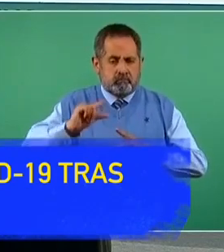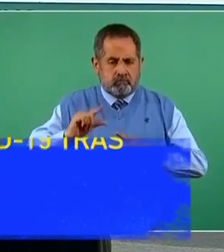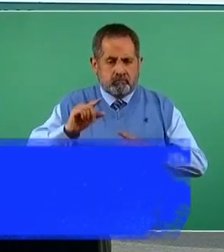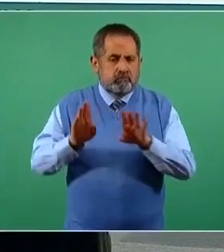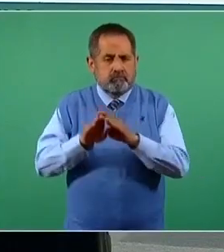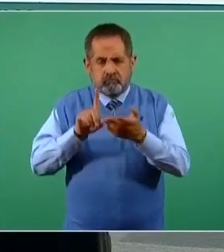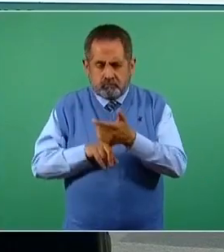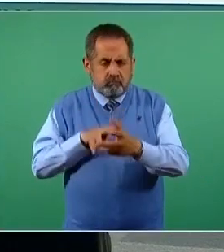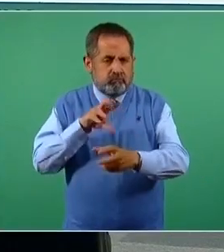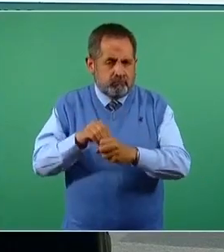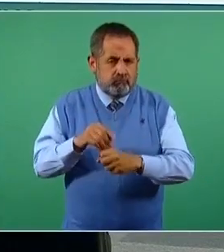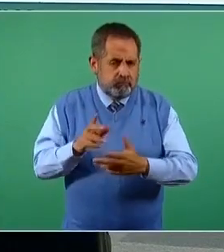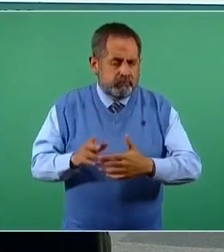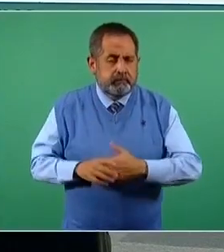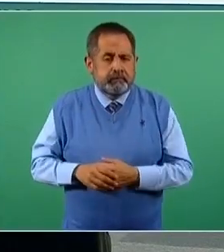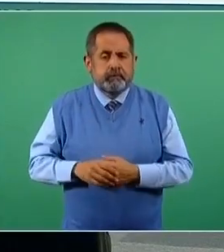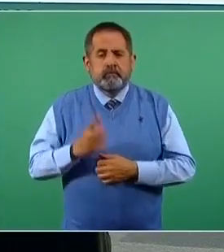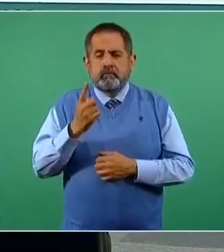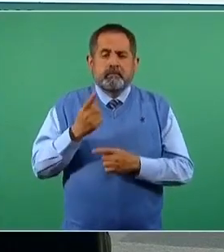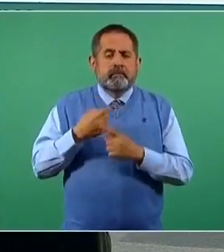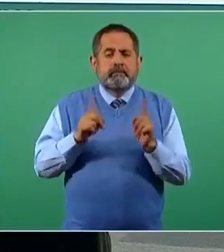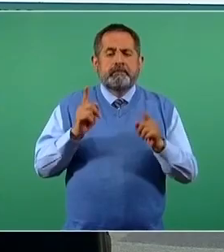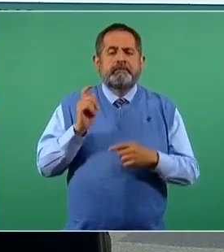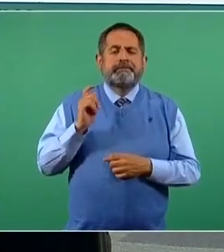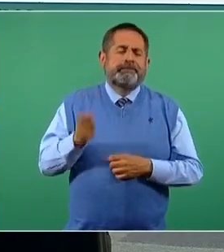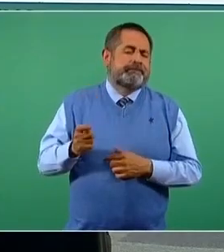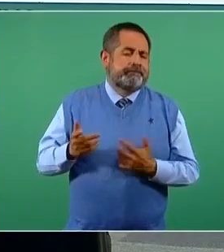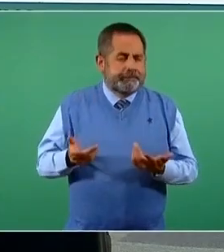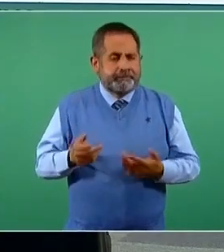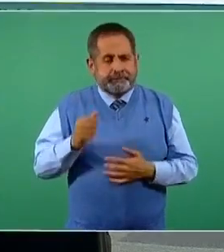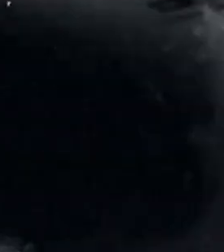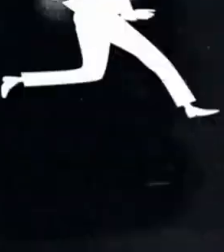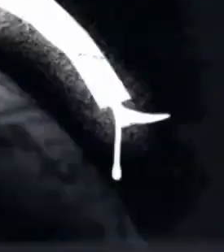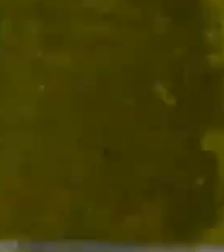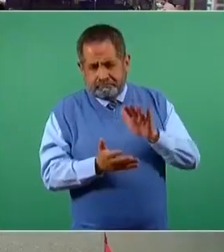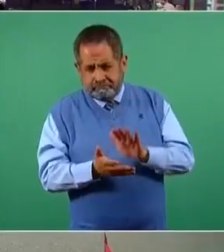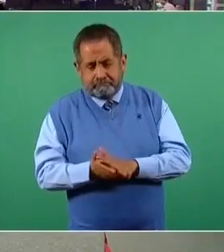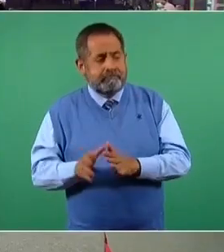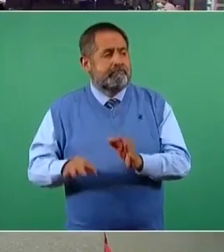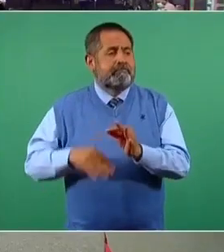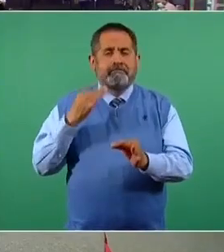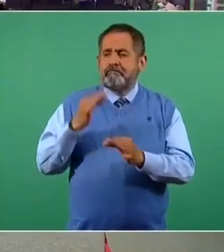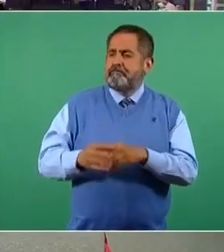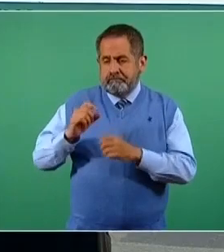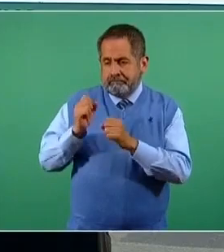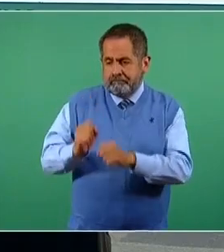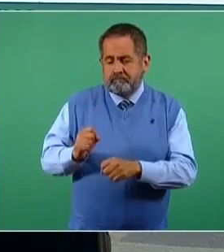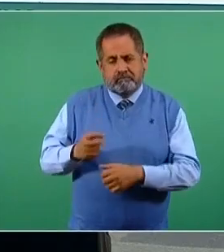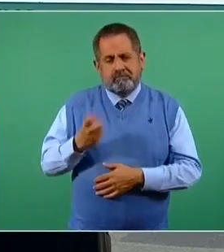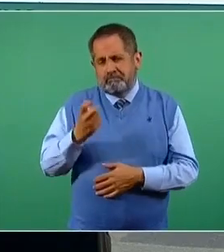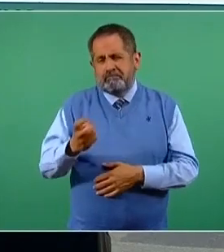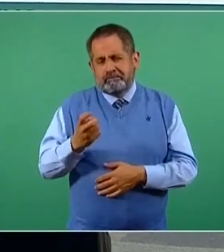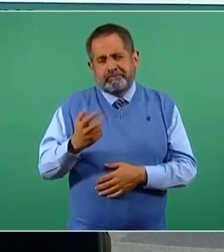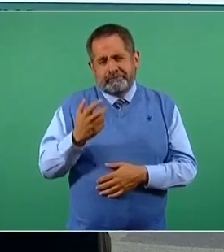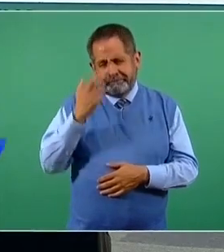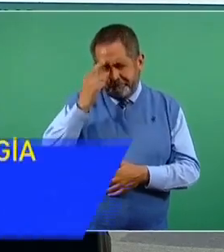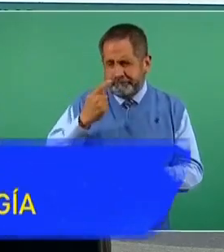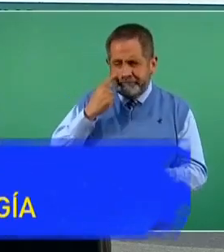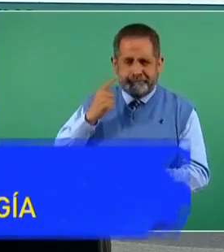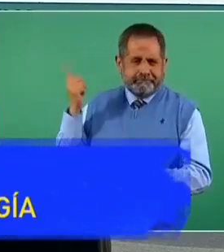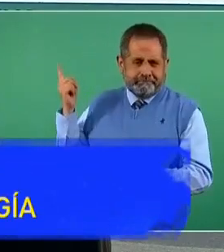mil 840 defunciones en nuestro país esa es la razón por la que paramos esta